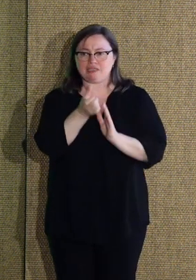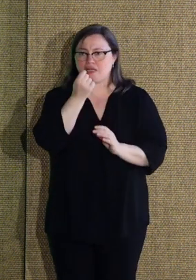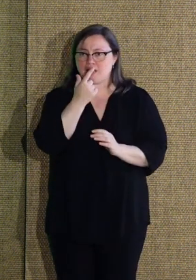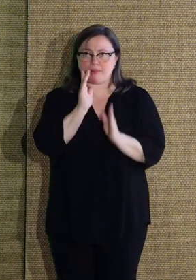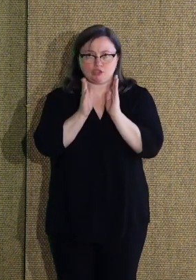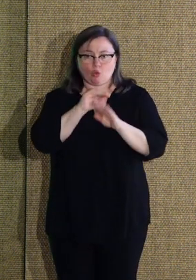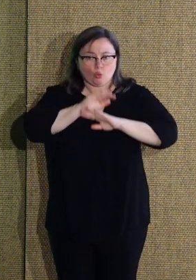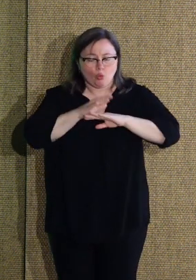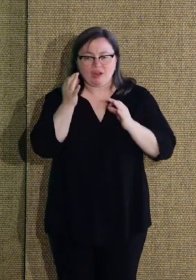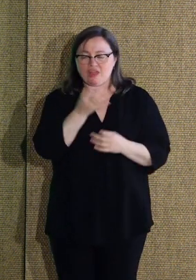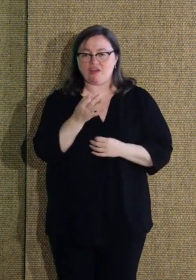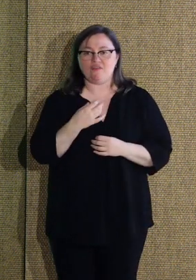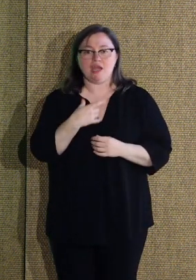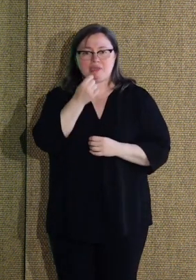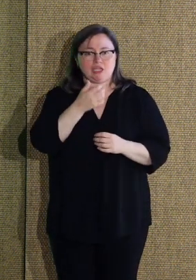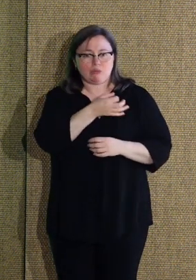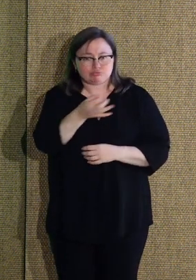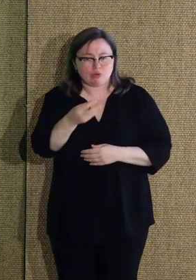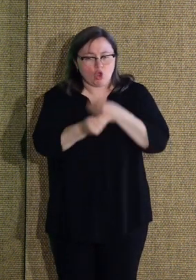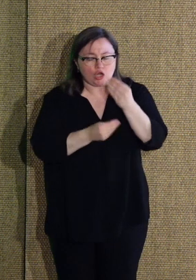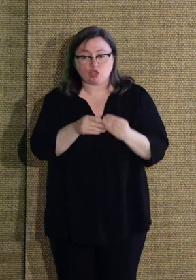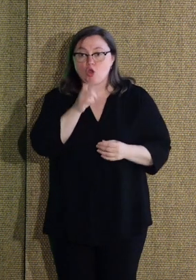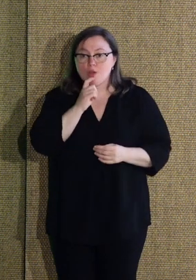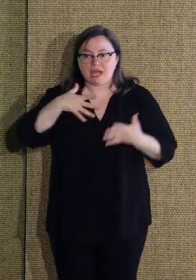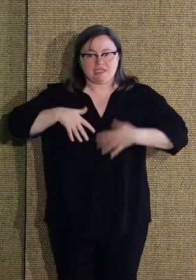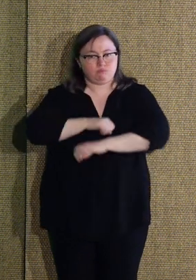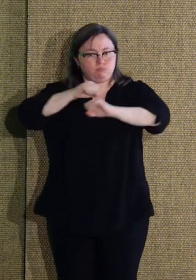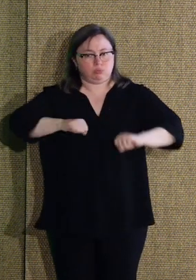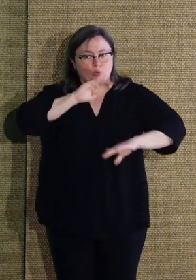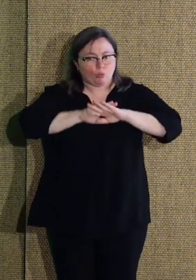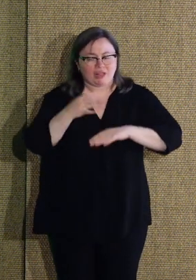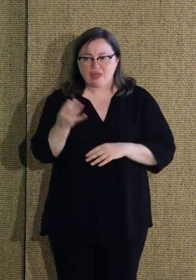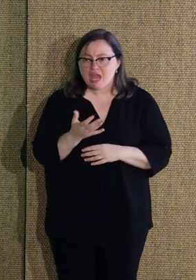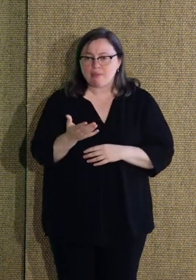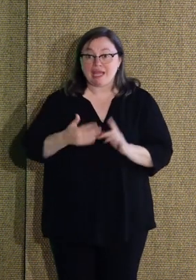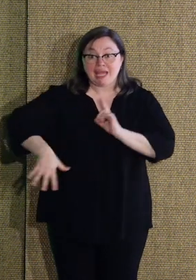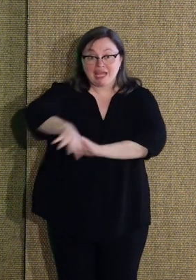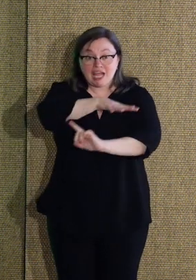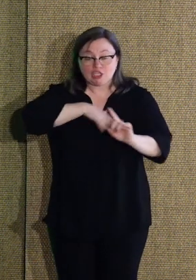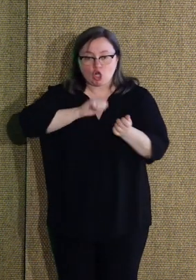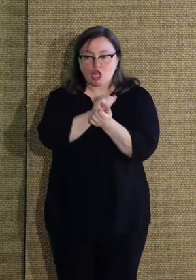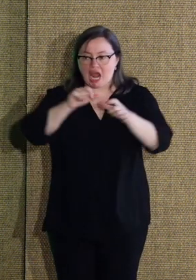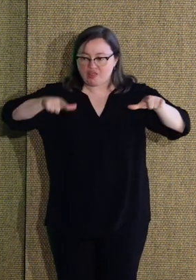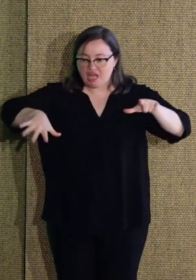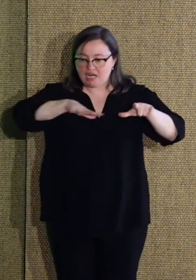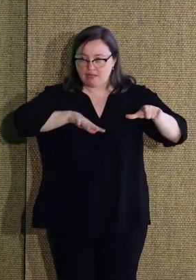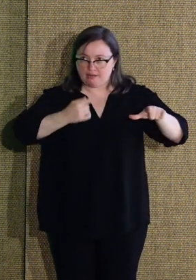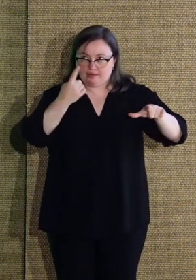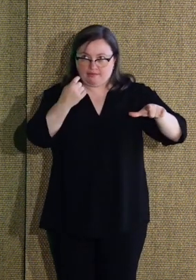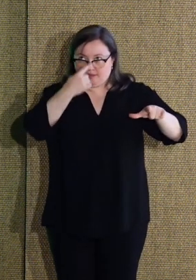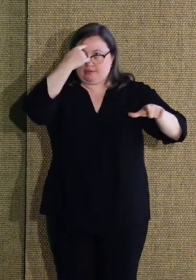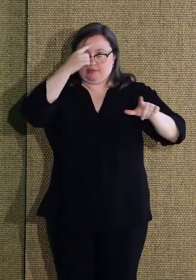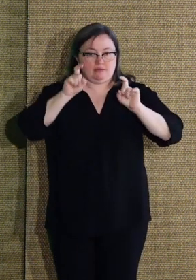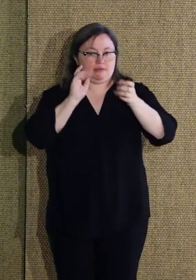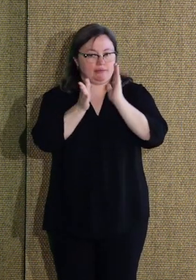tratamiento, sobre el uso correcto de la medicación, sobre la adherencia. Es un entorno donde se hace más necesario que nunca. Y si